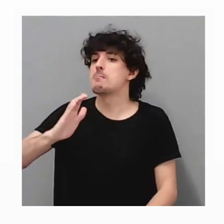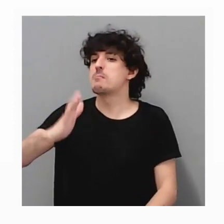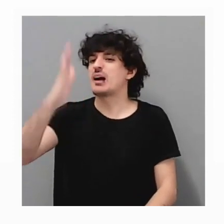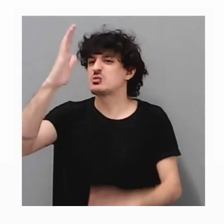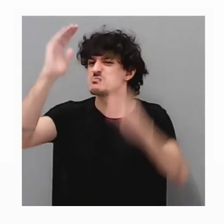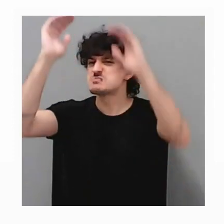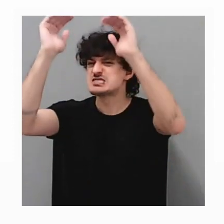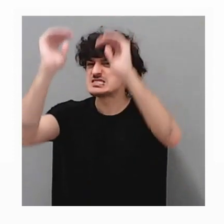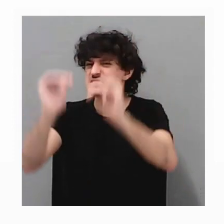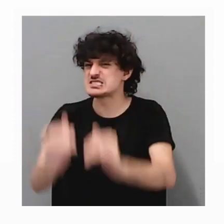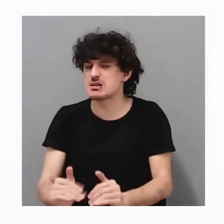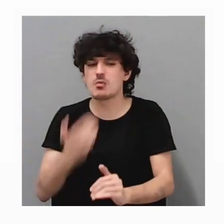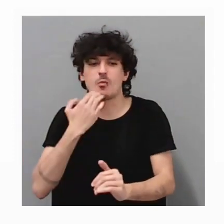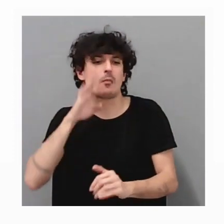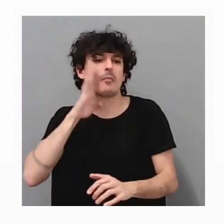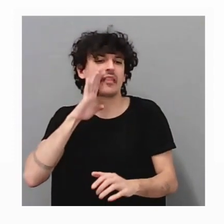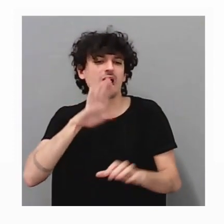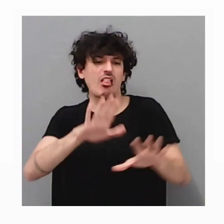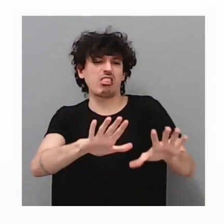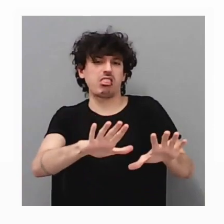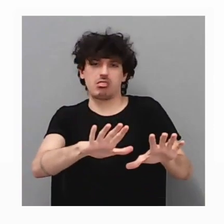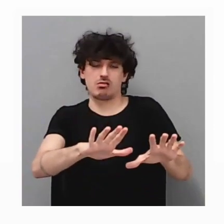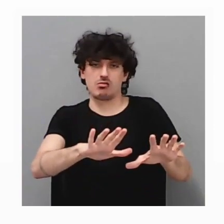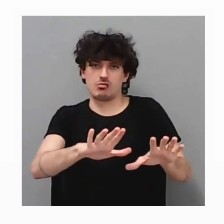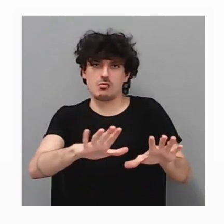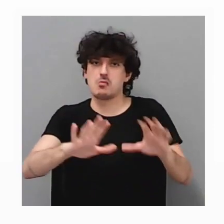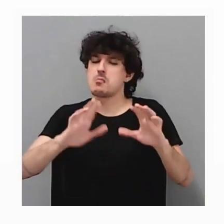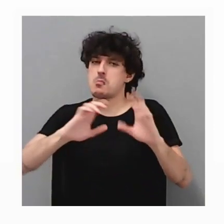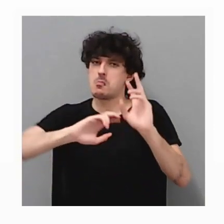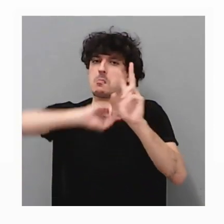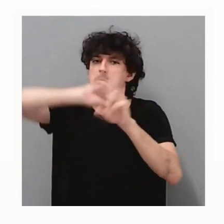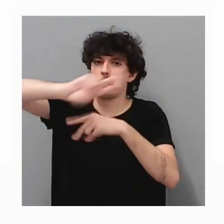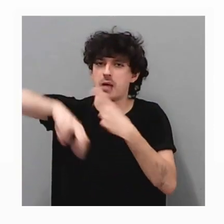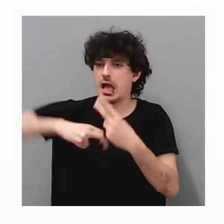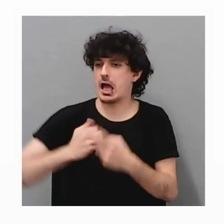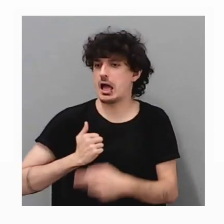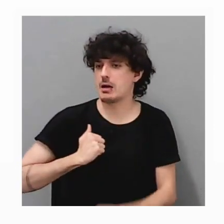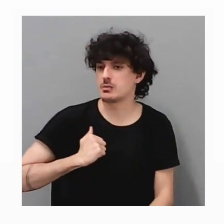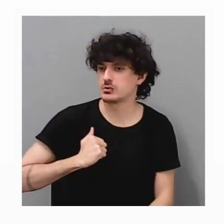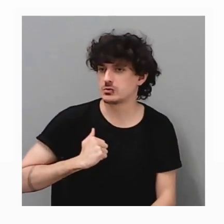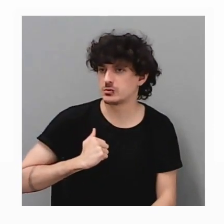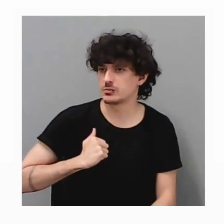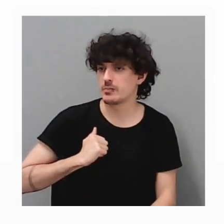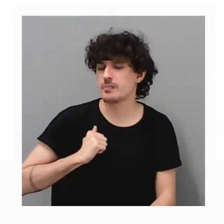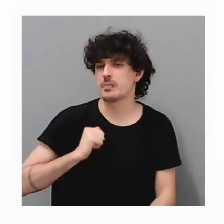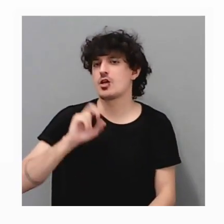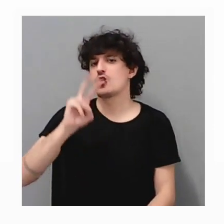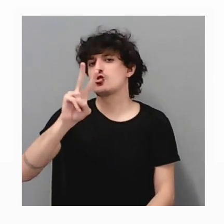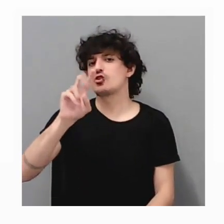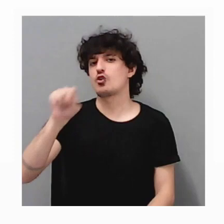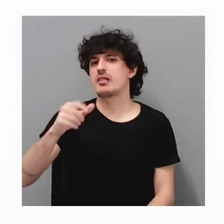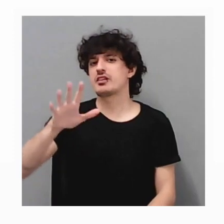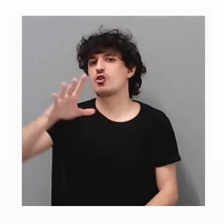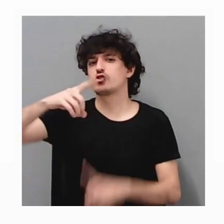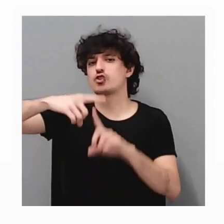tendría dejarlo en el vertedero. Emitimos por cada tonelada de plástico que procesamos 2,5 toneladas de CO2 equivalente menos